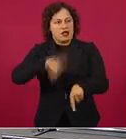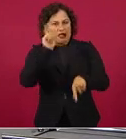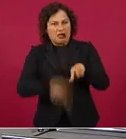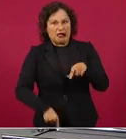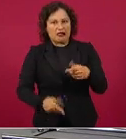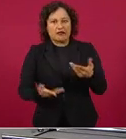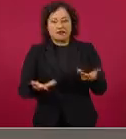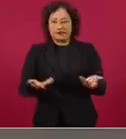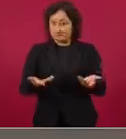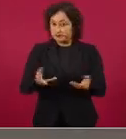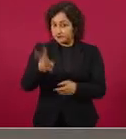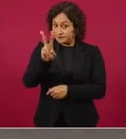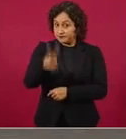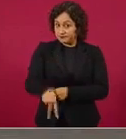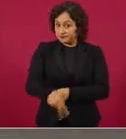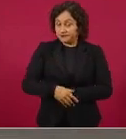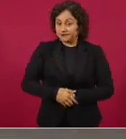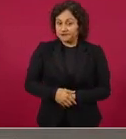Entonces,